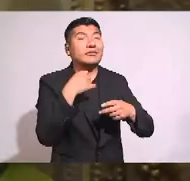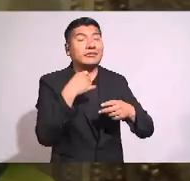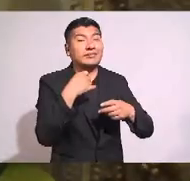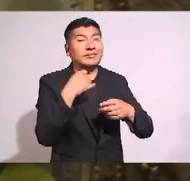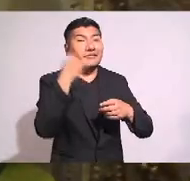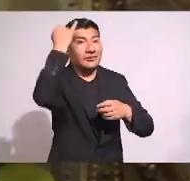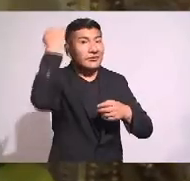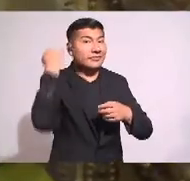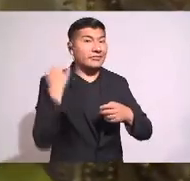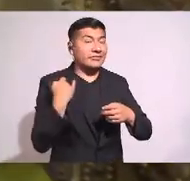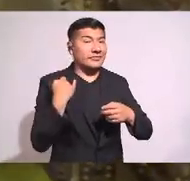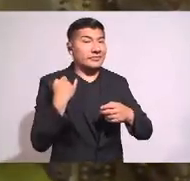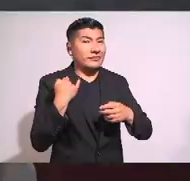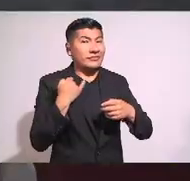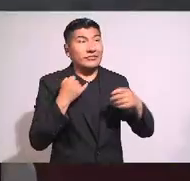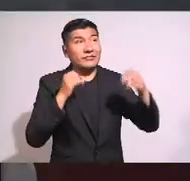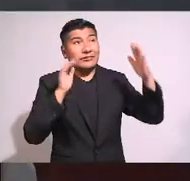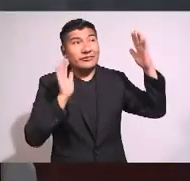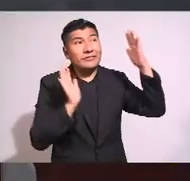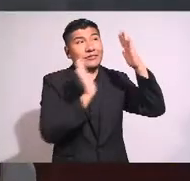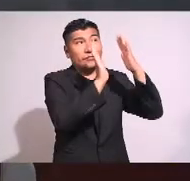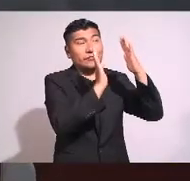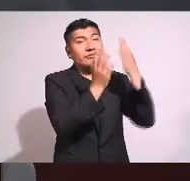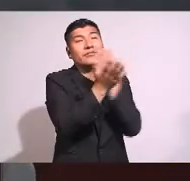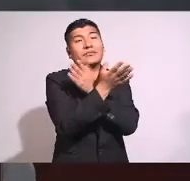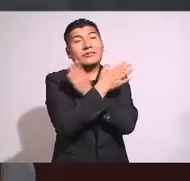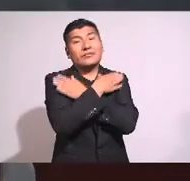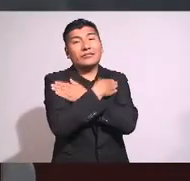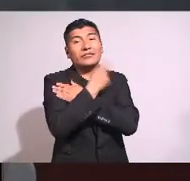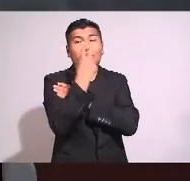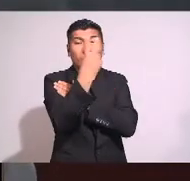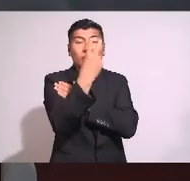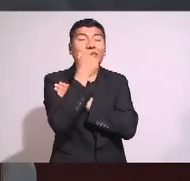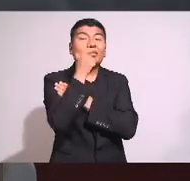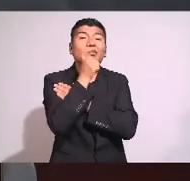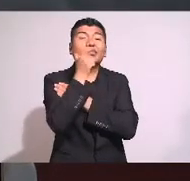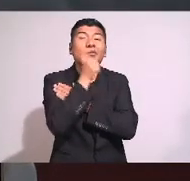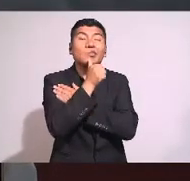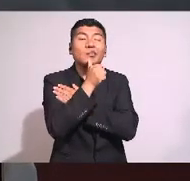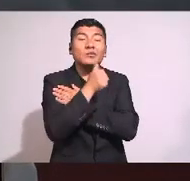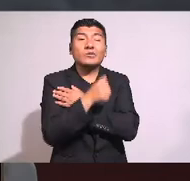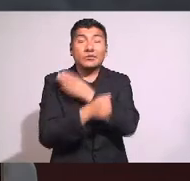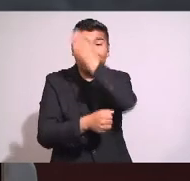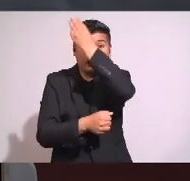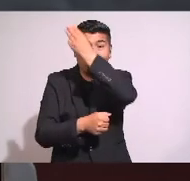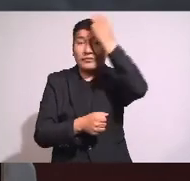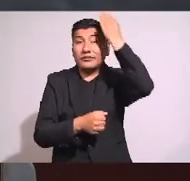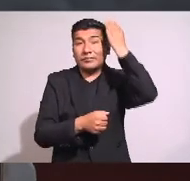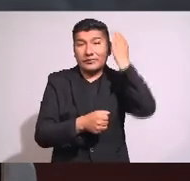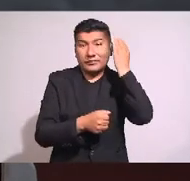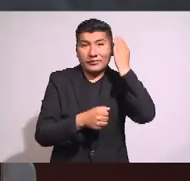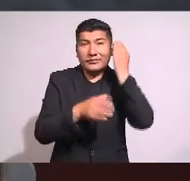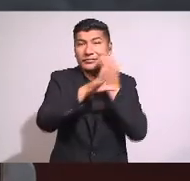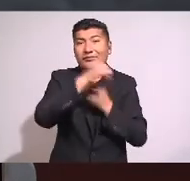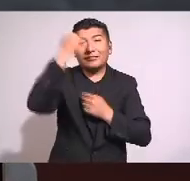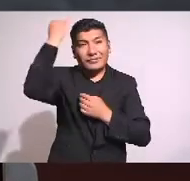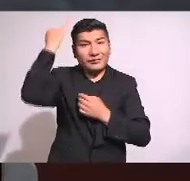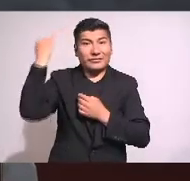Es el encuentro, el saludo entre dos mujeres, María, la Virgen, e